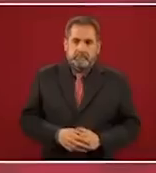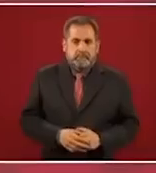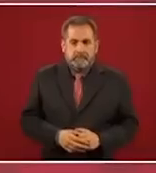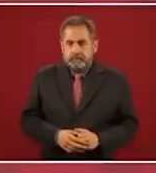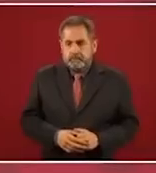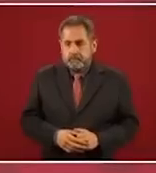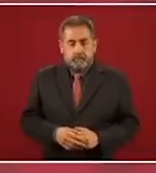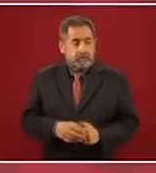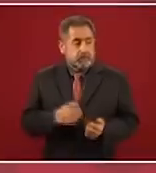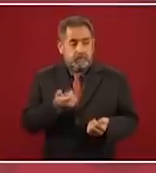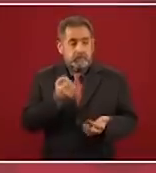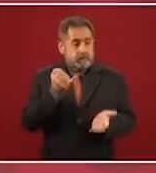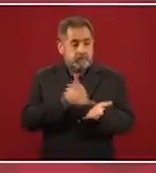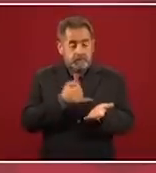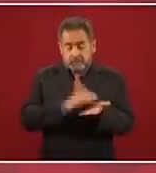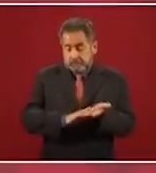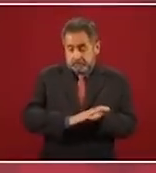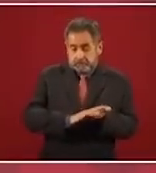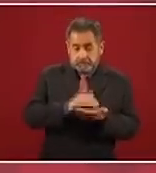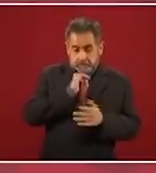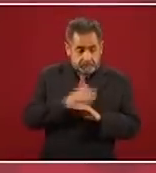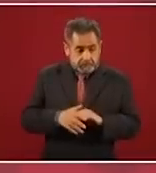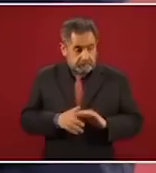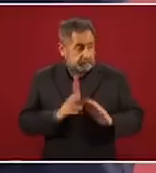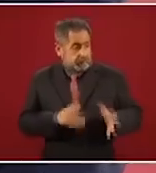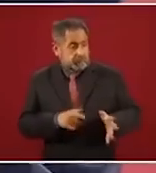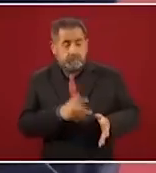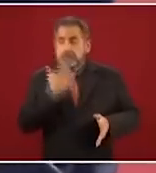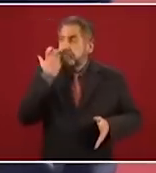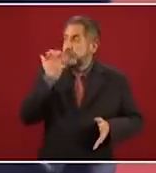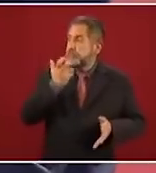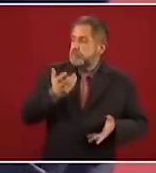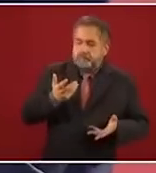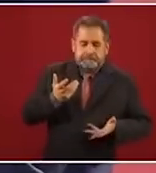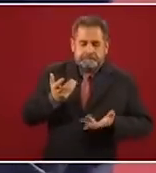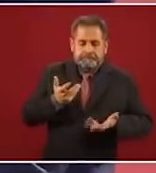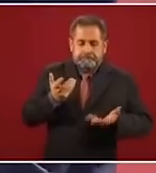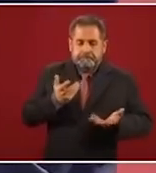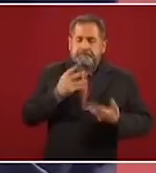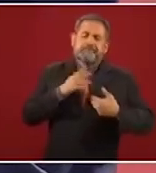Como ya no hay condonación de impuestos, pues ya esa especulación no se puede